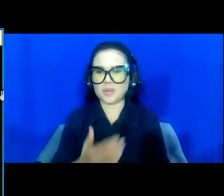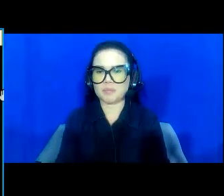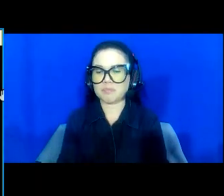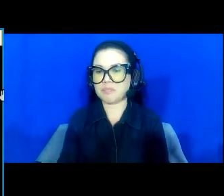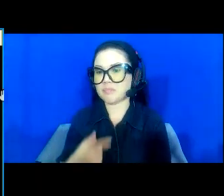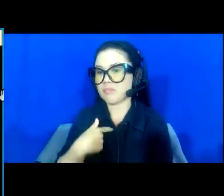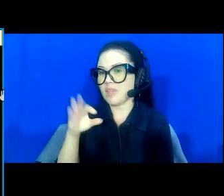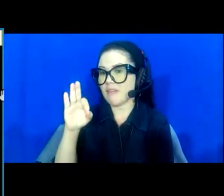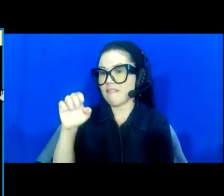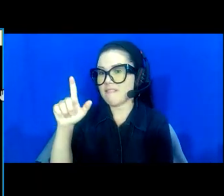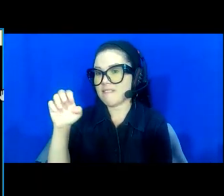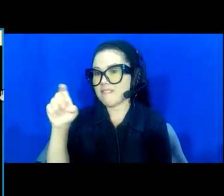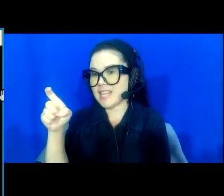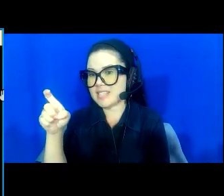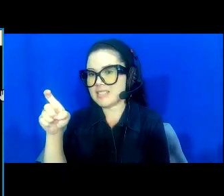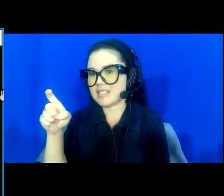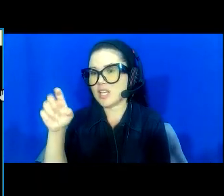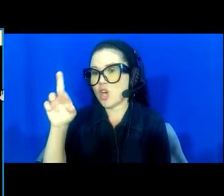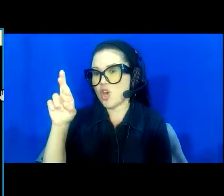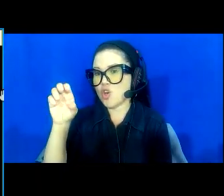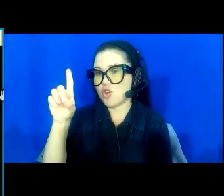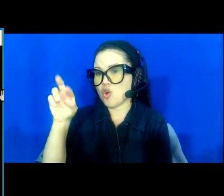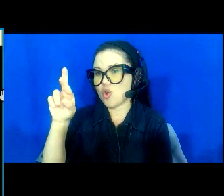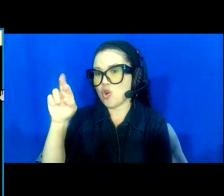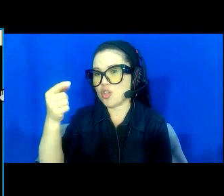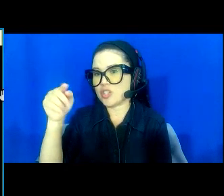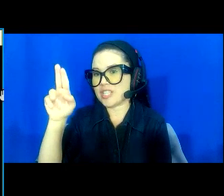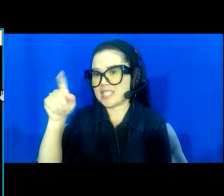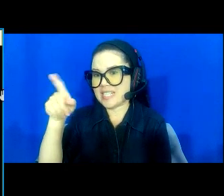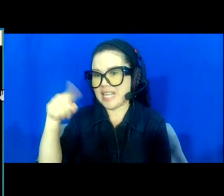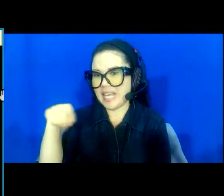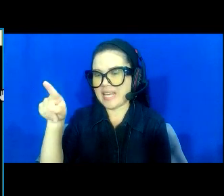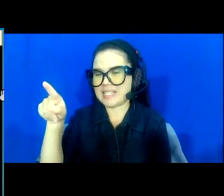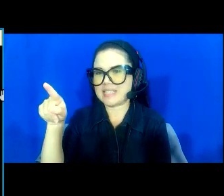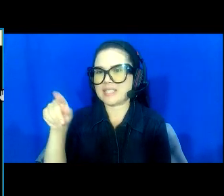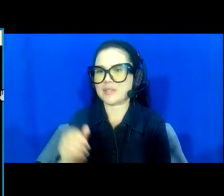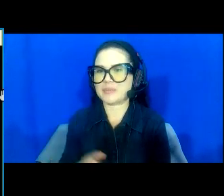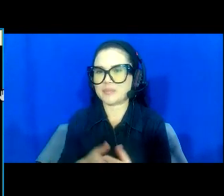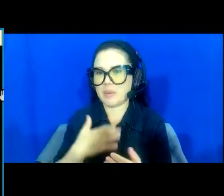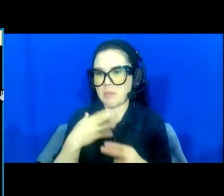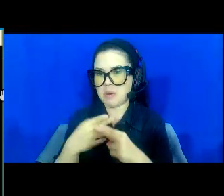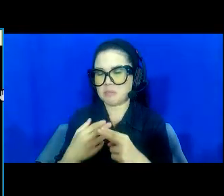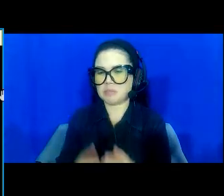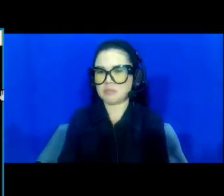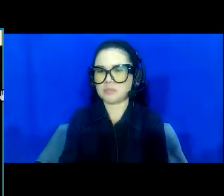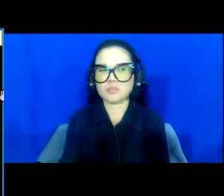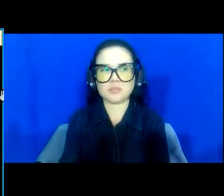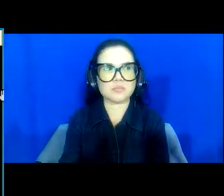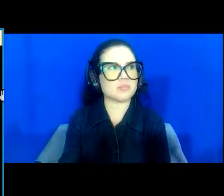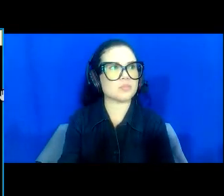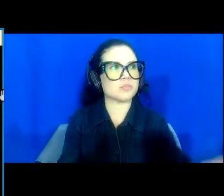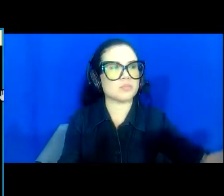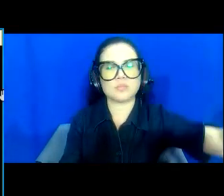Schmidt. Félix Rodríguez Schmidt. SCHMI.